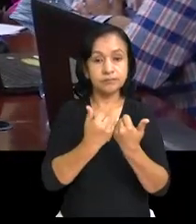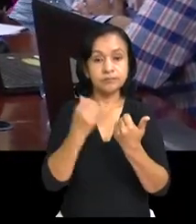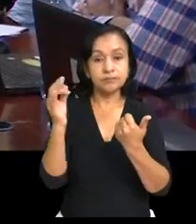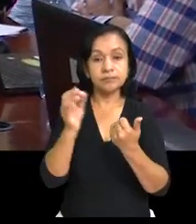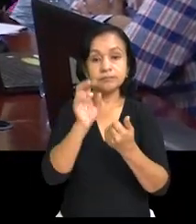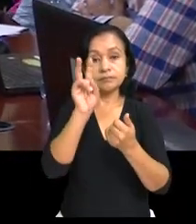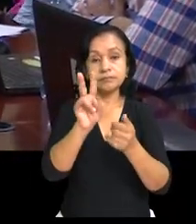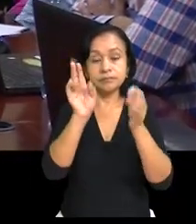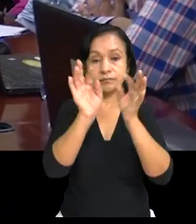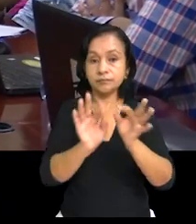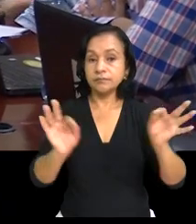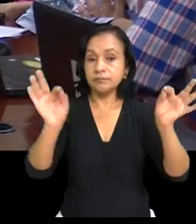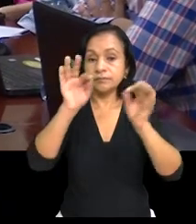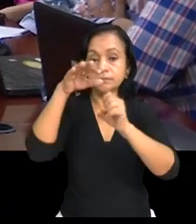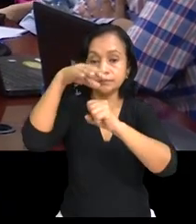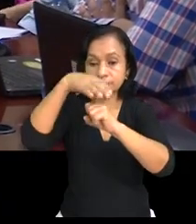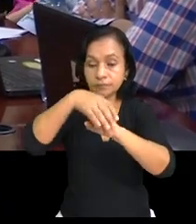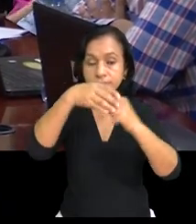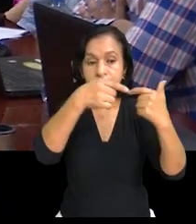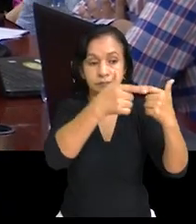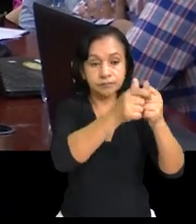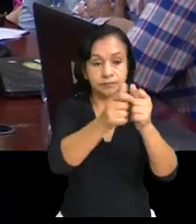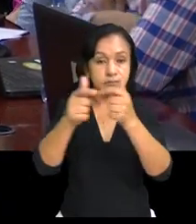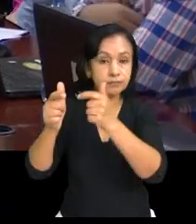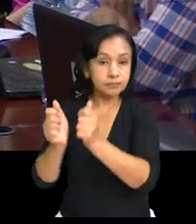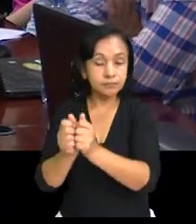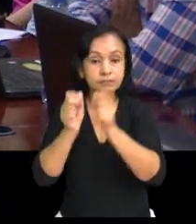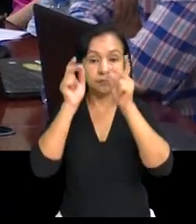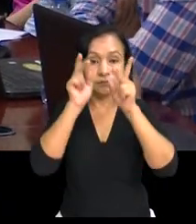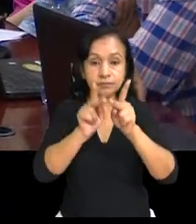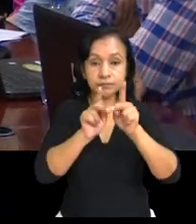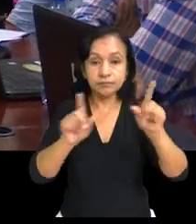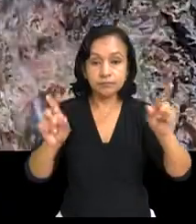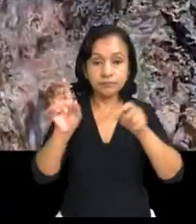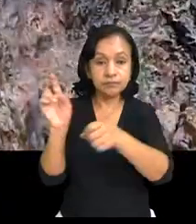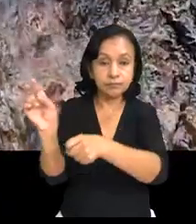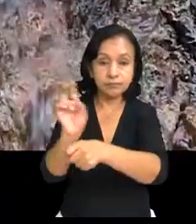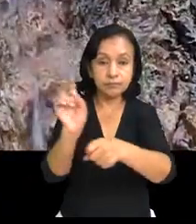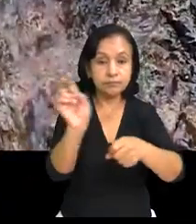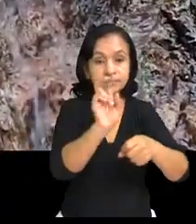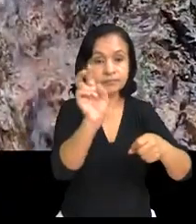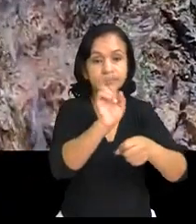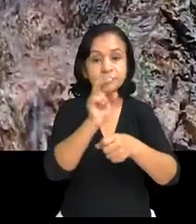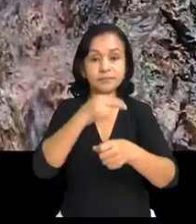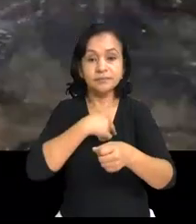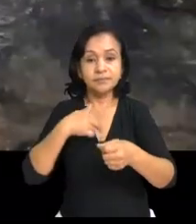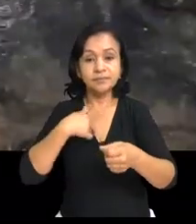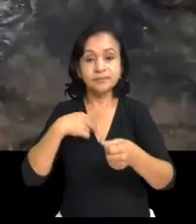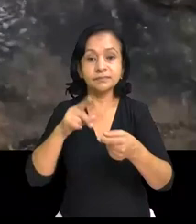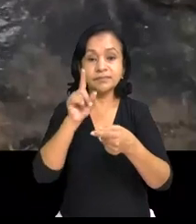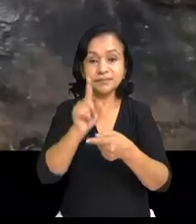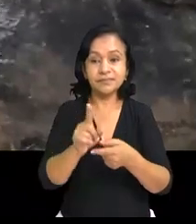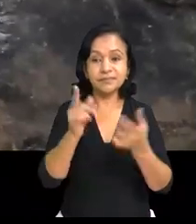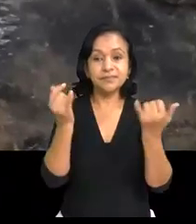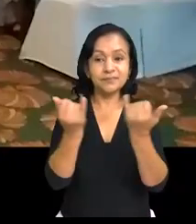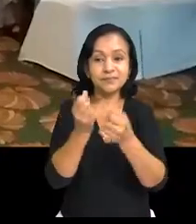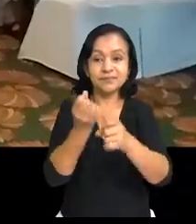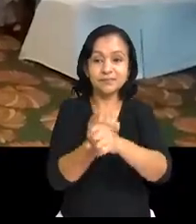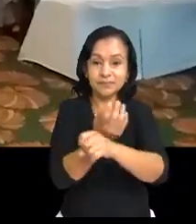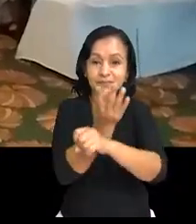2 importantes comisiones que velarán por el cumplimiento del Plan Nacional de Recursos Hídricos. Una, que será el Consejo